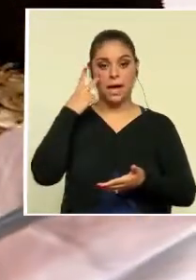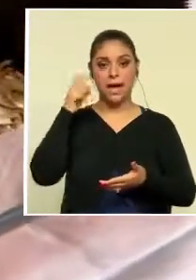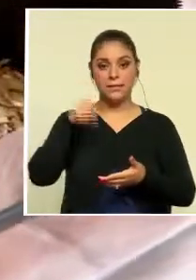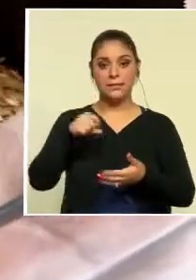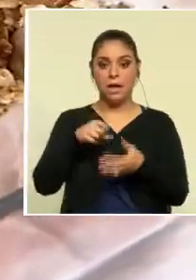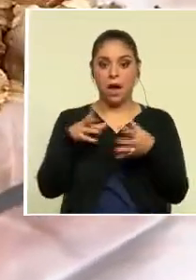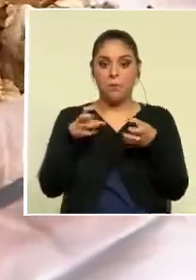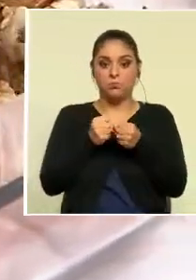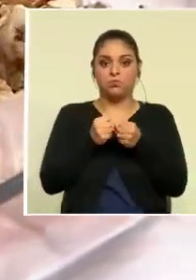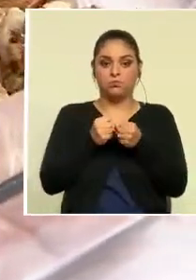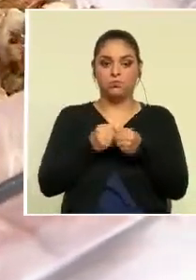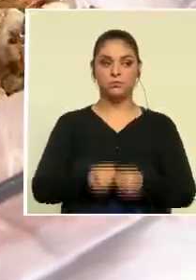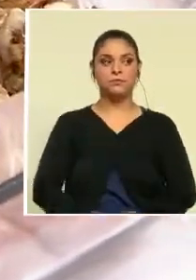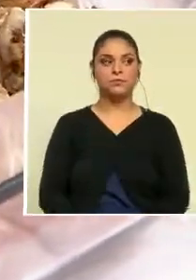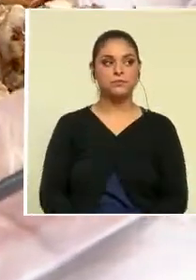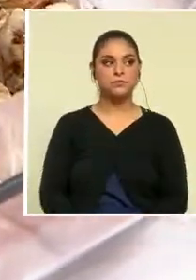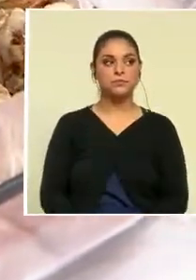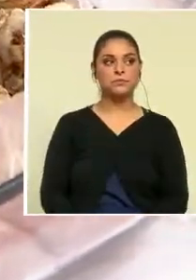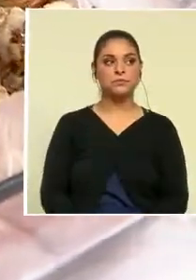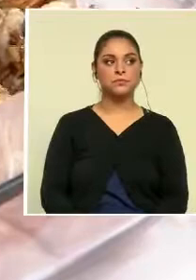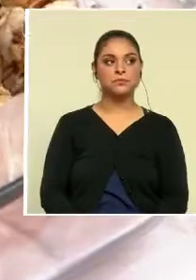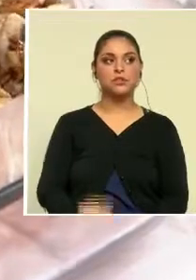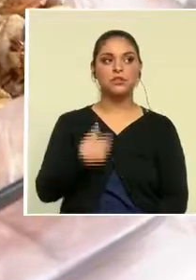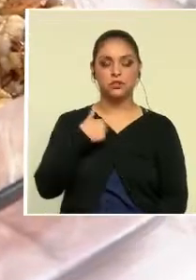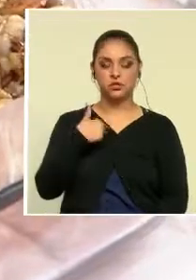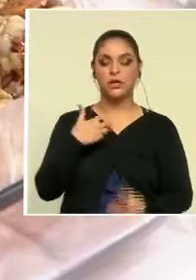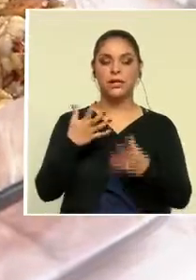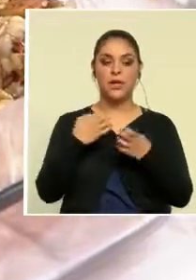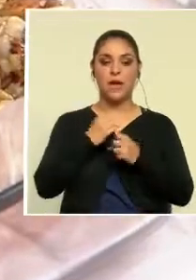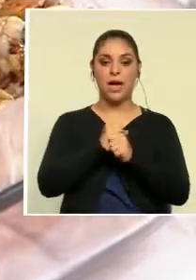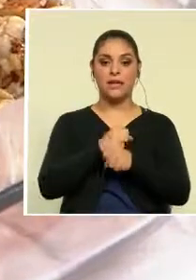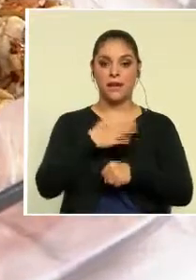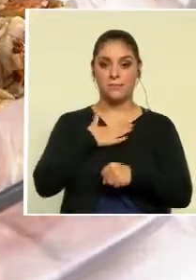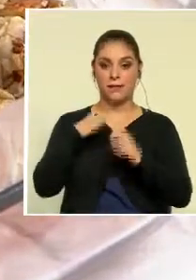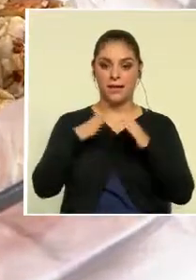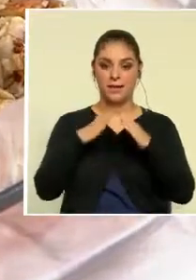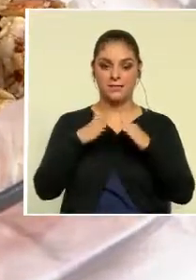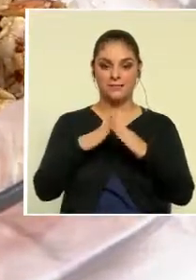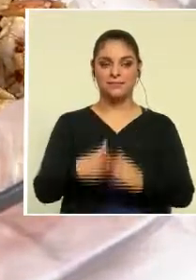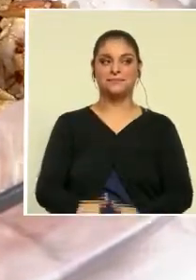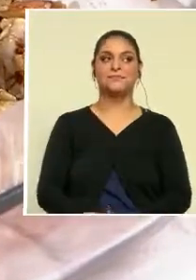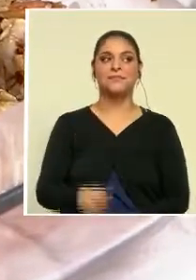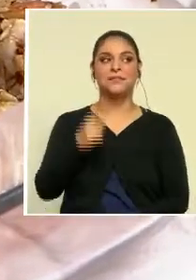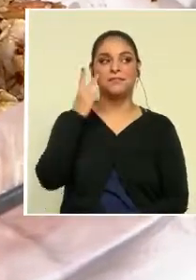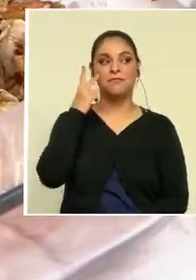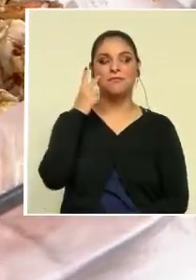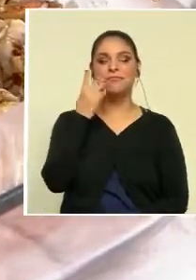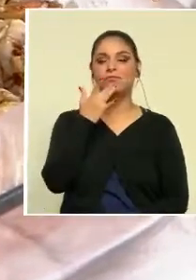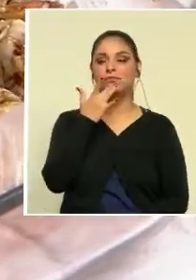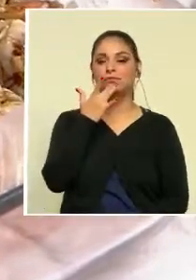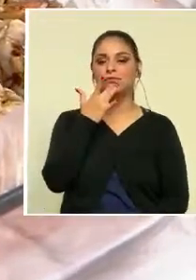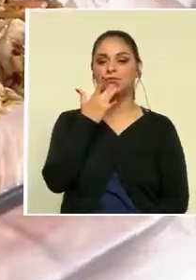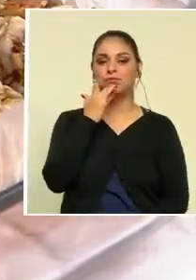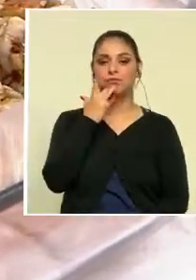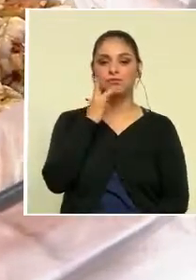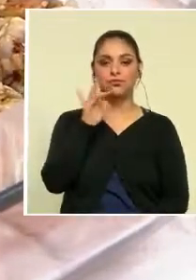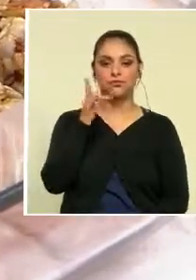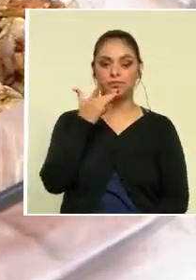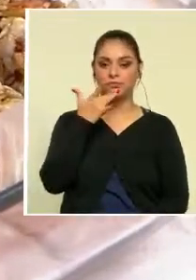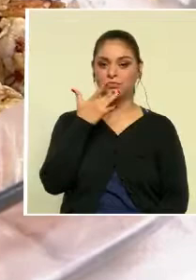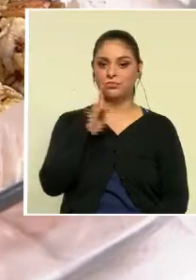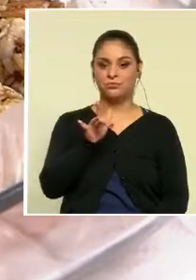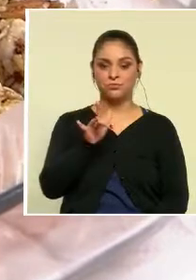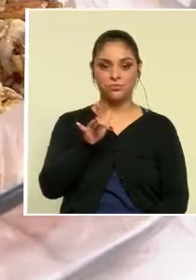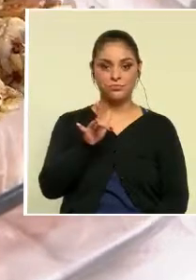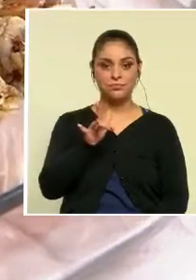y niñas a no yo voy a llegar a hacer a mi casa vean la delicia que rico que a